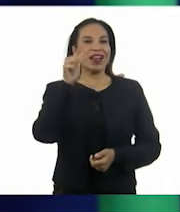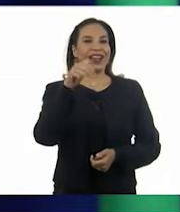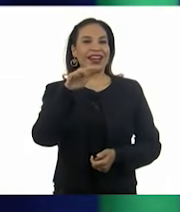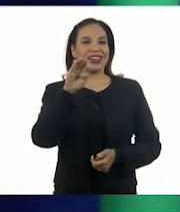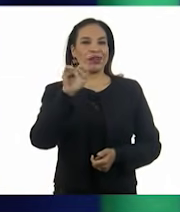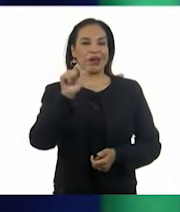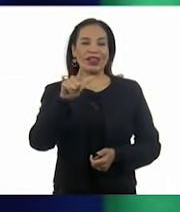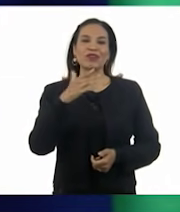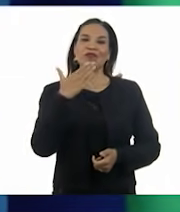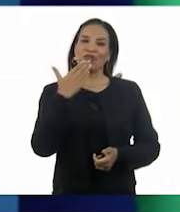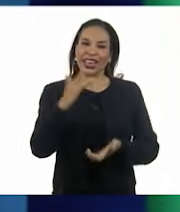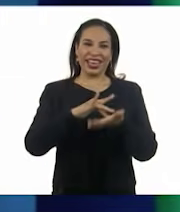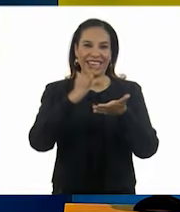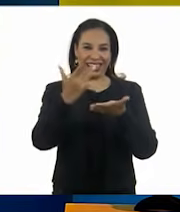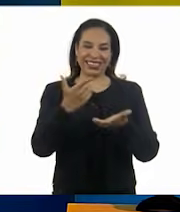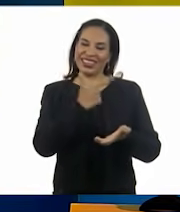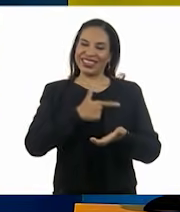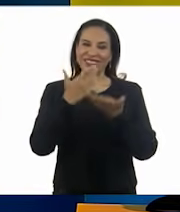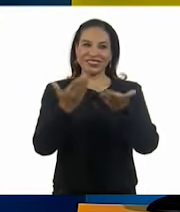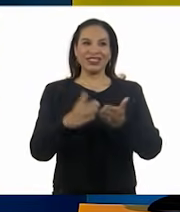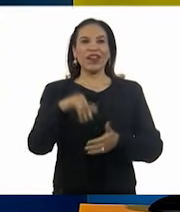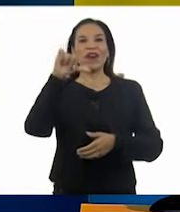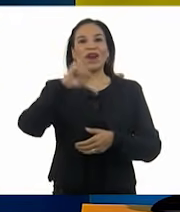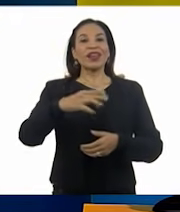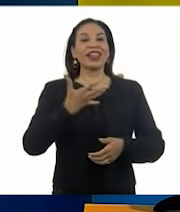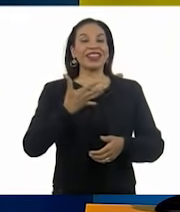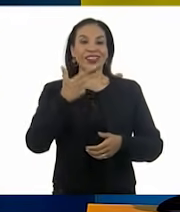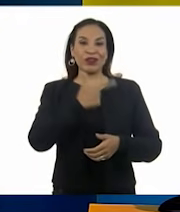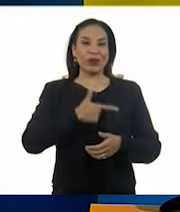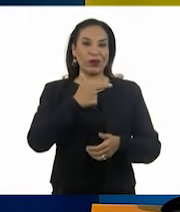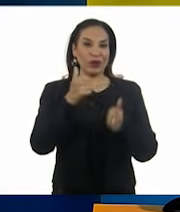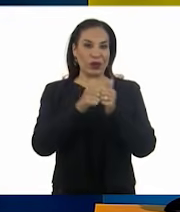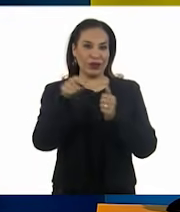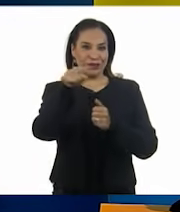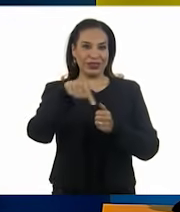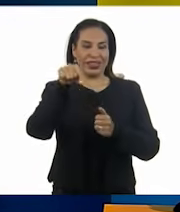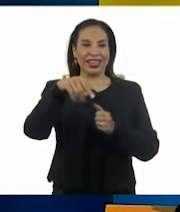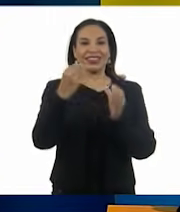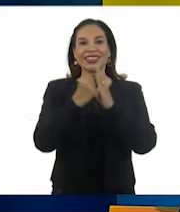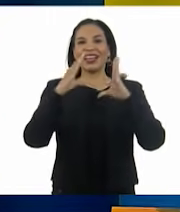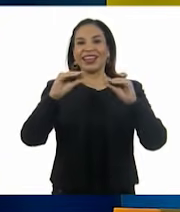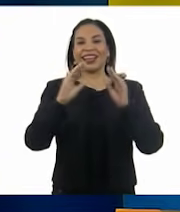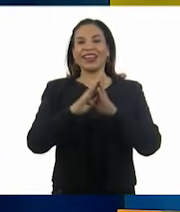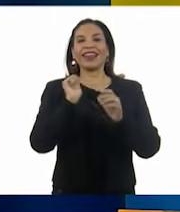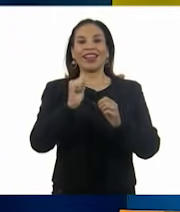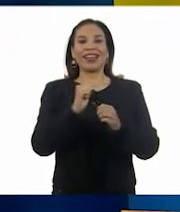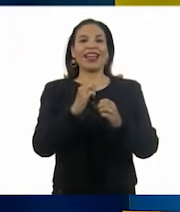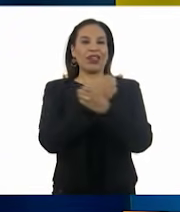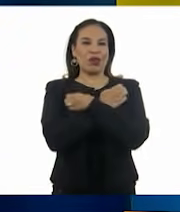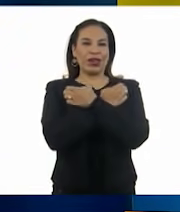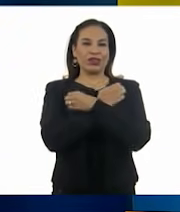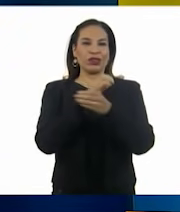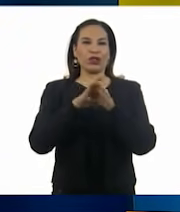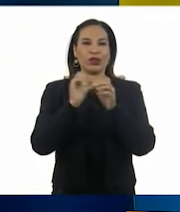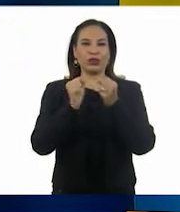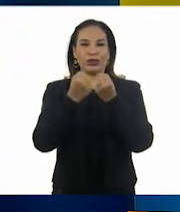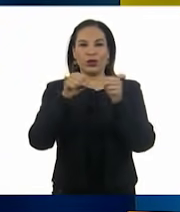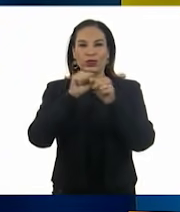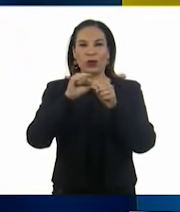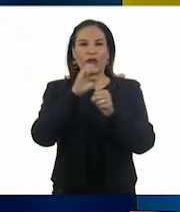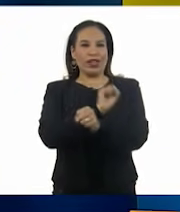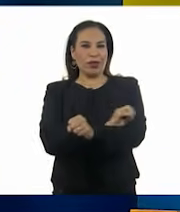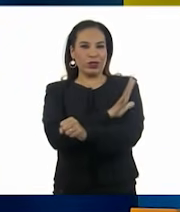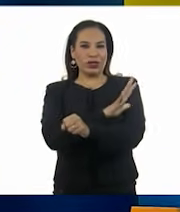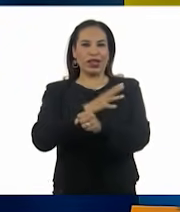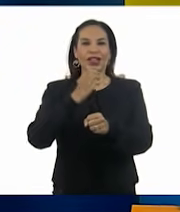muy bien, gracias. ¡Qué gusto me da! Amigos, hoy tenemos el gusto de estar con ustedes en esta clase de educación socioemocional de cuarto grado. ¿Están